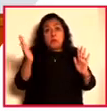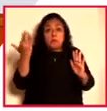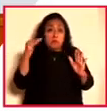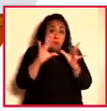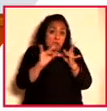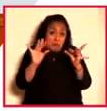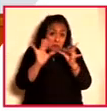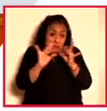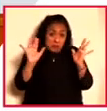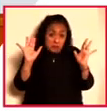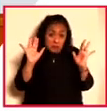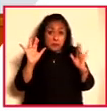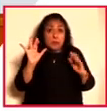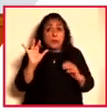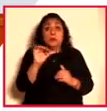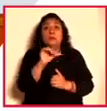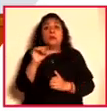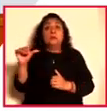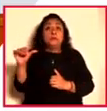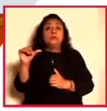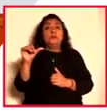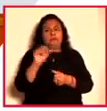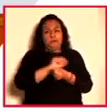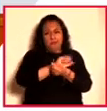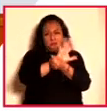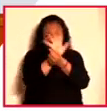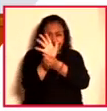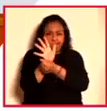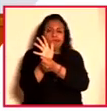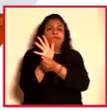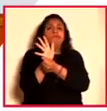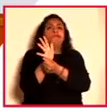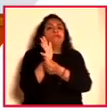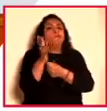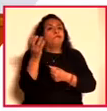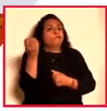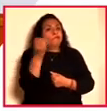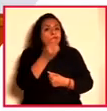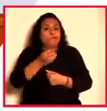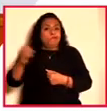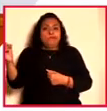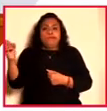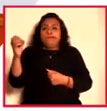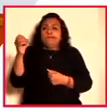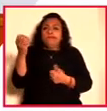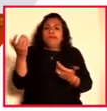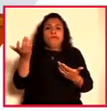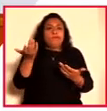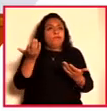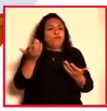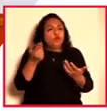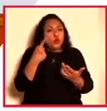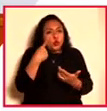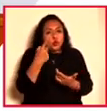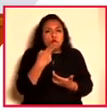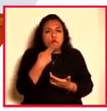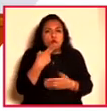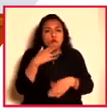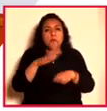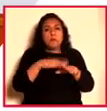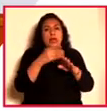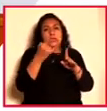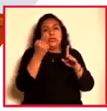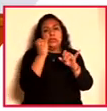a causa de que la pandemia nos ha obligado a vivir de manera virtual, de manera mucho más